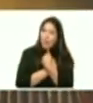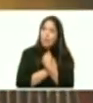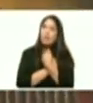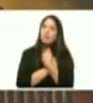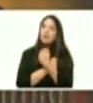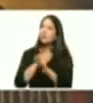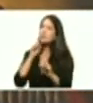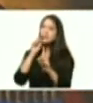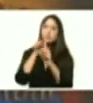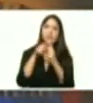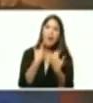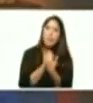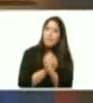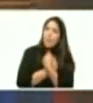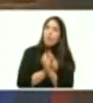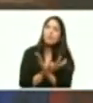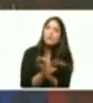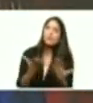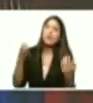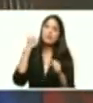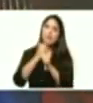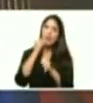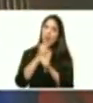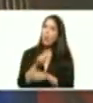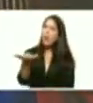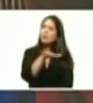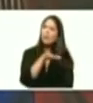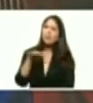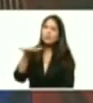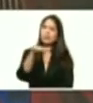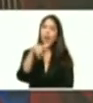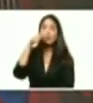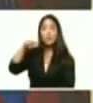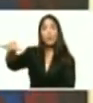hacia dónde va nuestro amor, y nuestro trabajo, es hacia un pueblo,